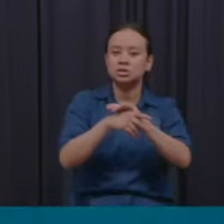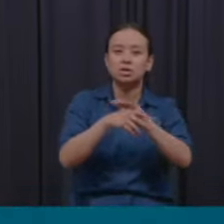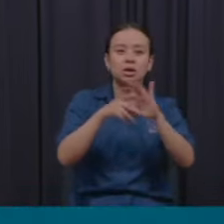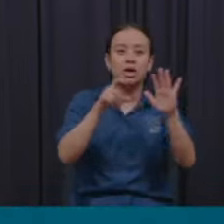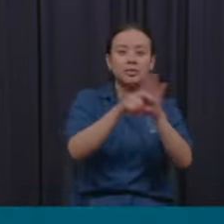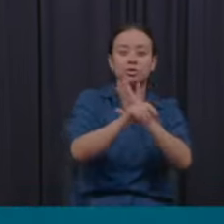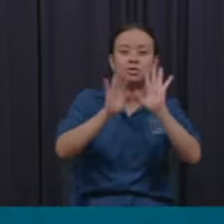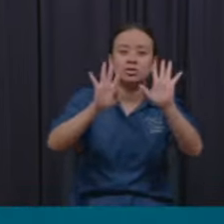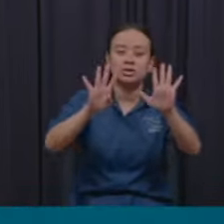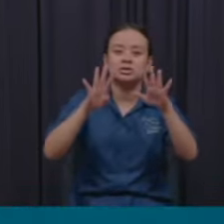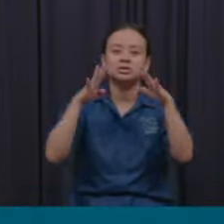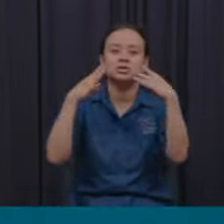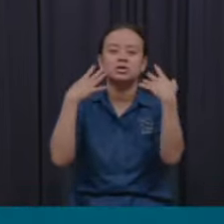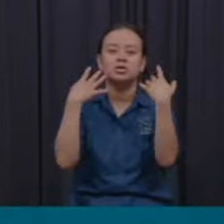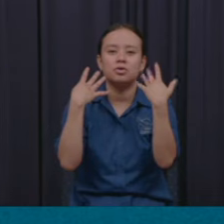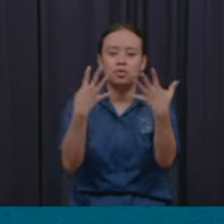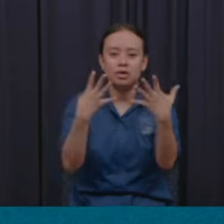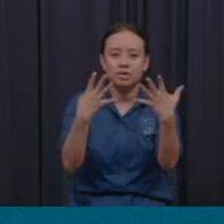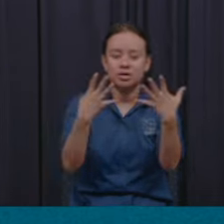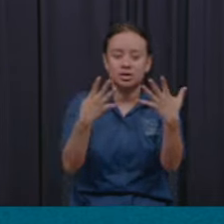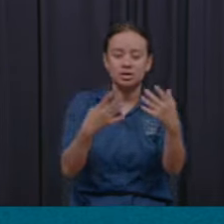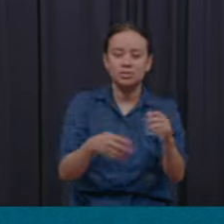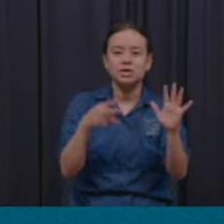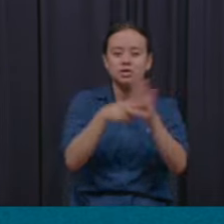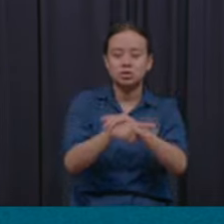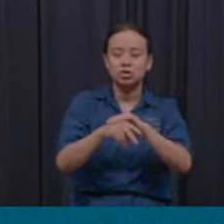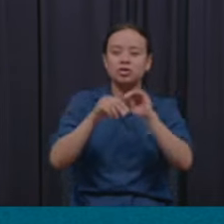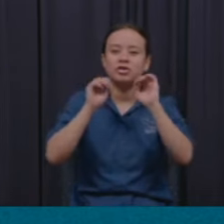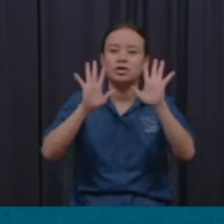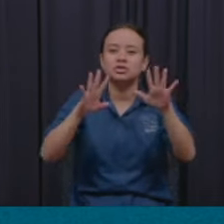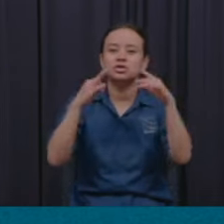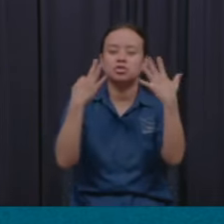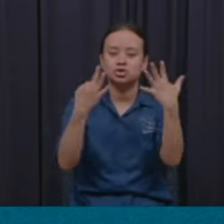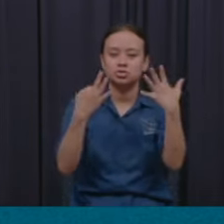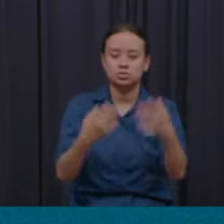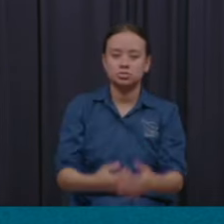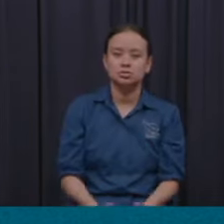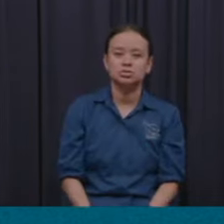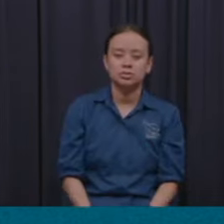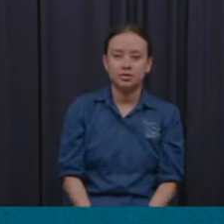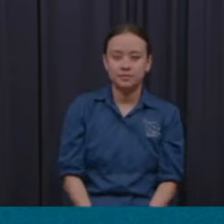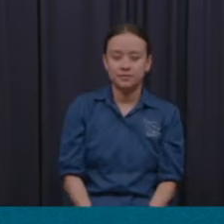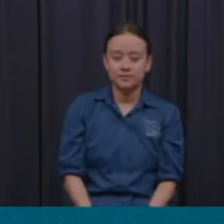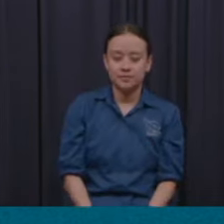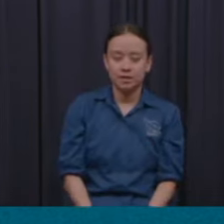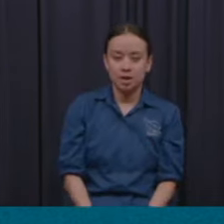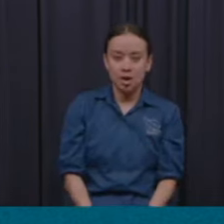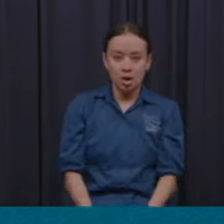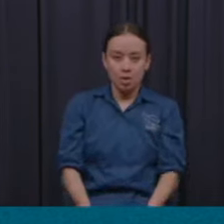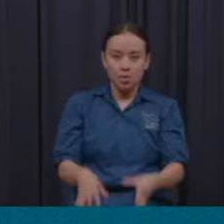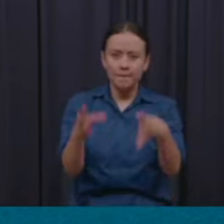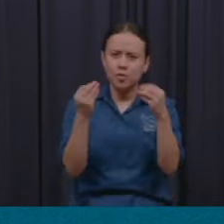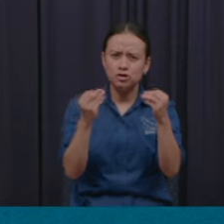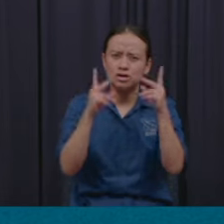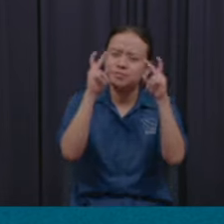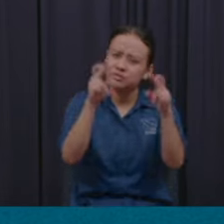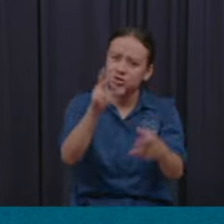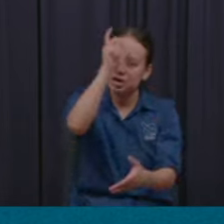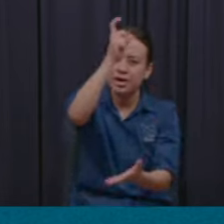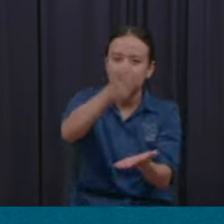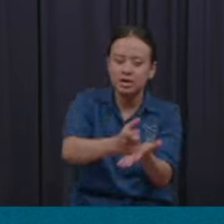versículo 18 al 20. Dice la Biblia: y muchos de los que habían creído